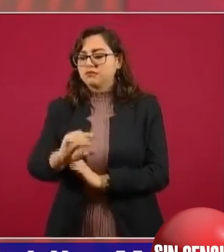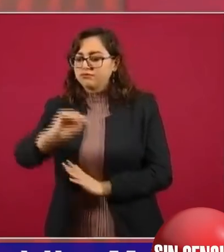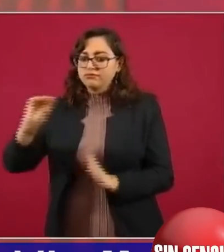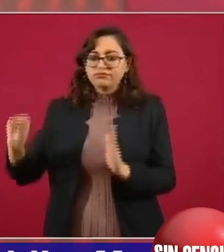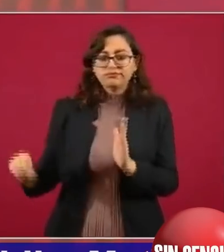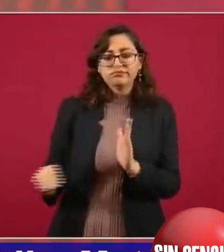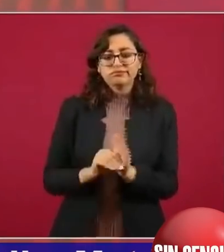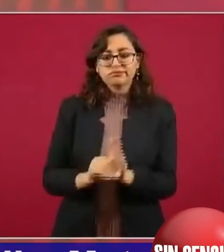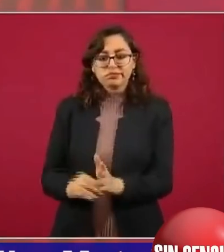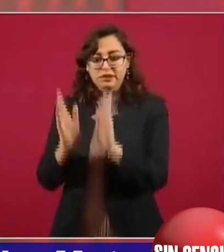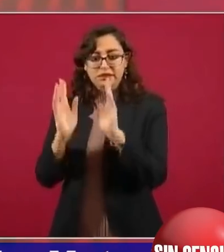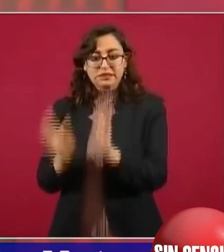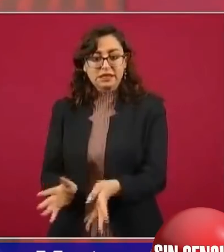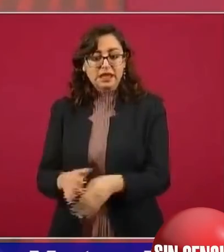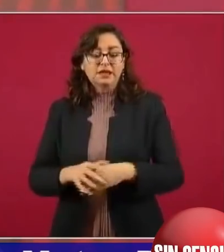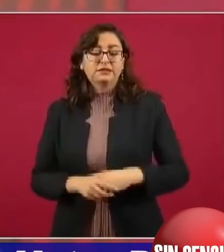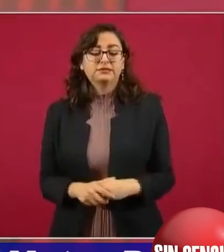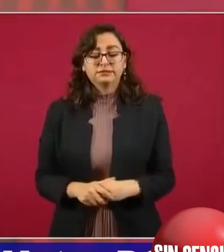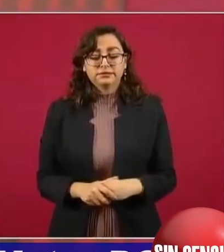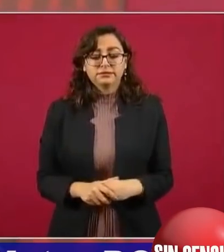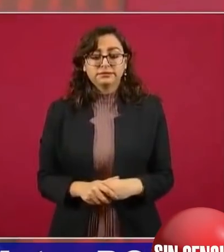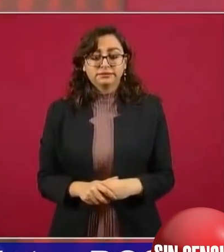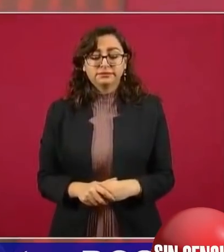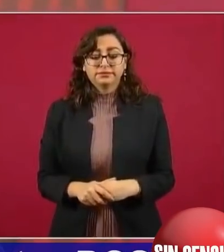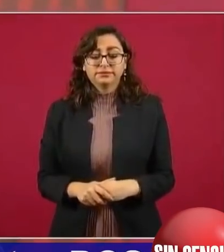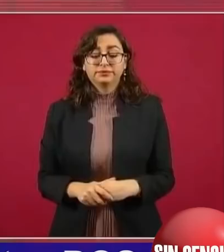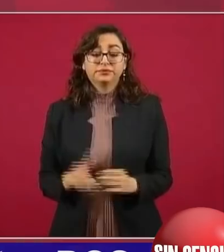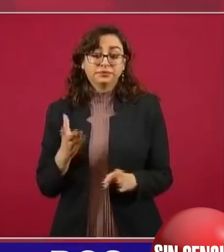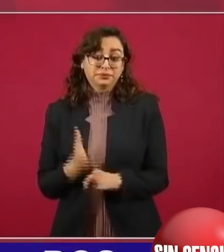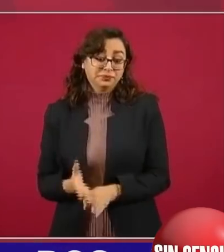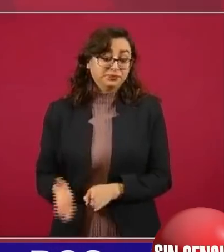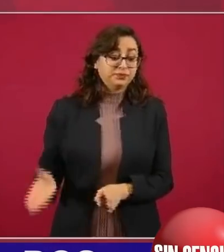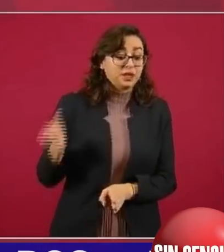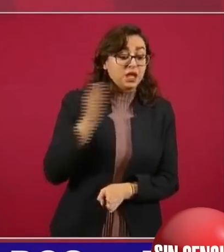Antes, en el régimen neoliberal,